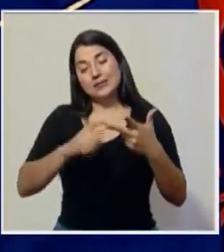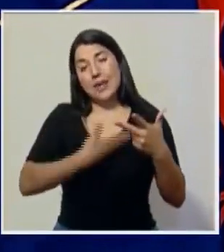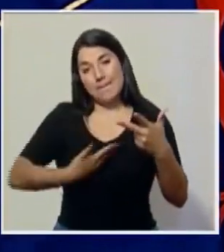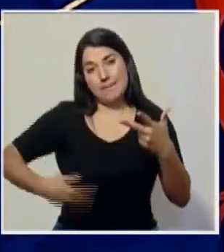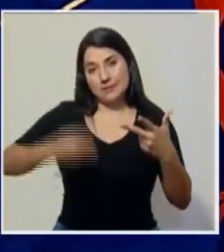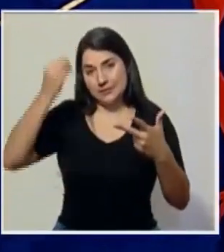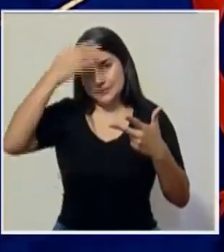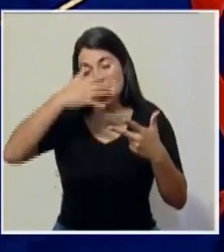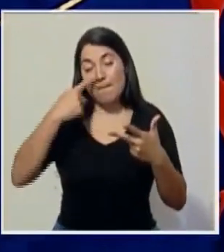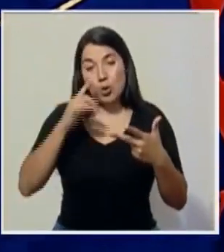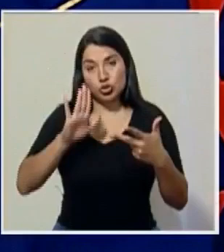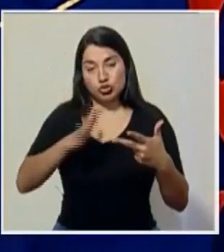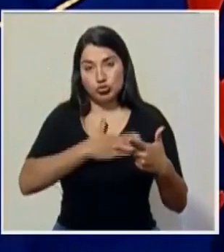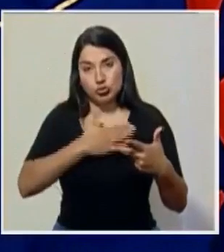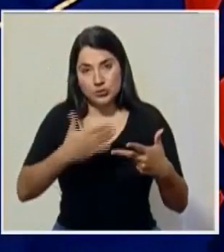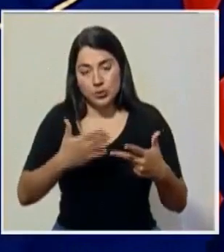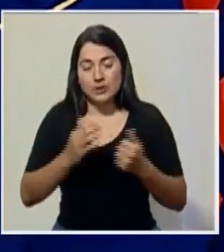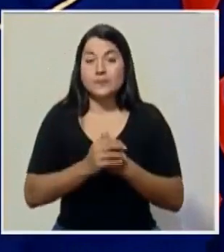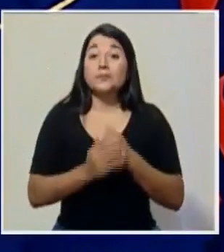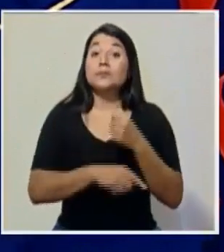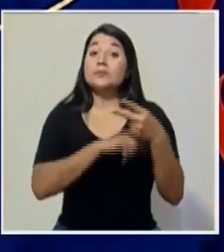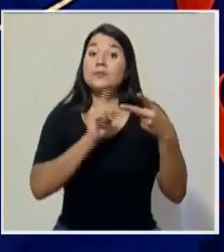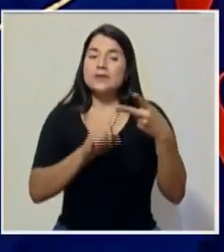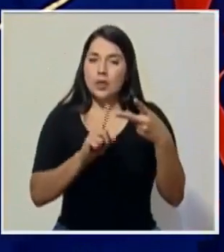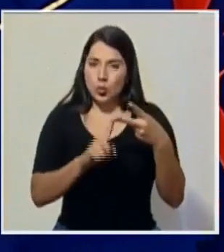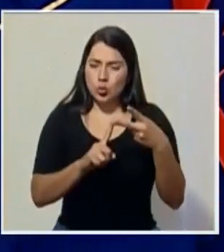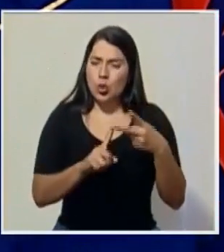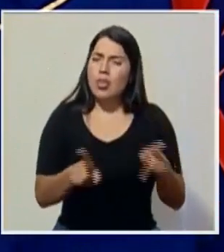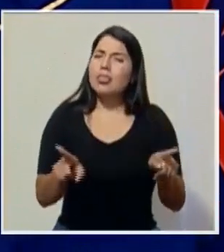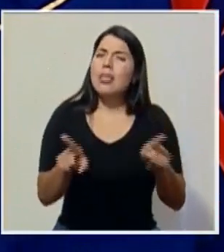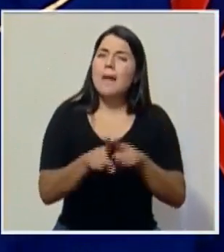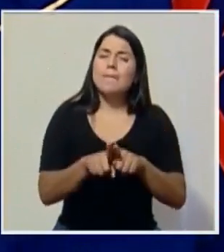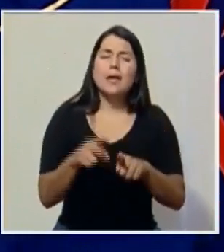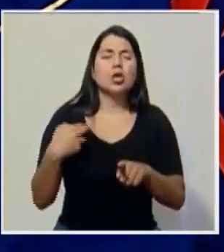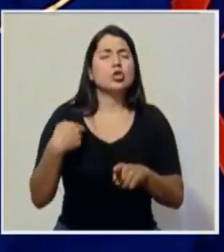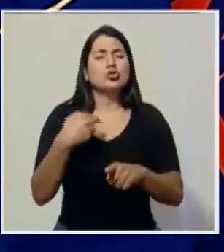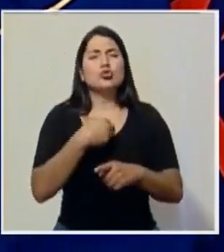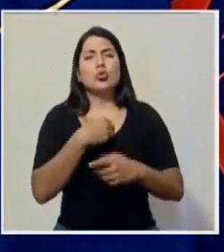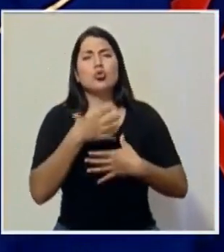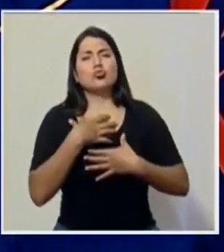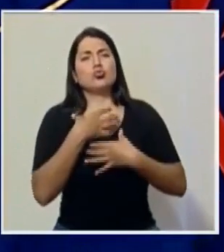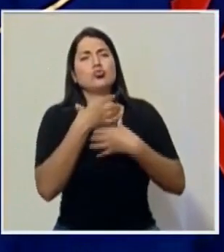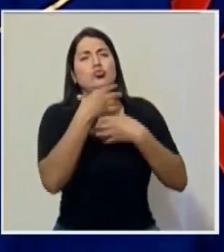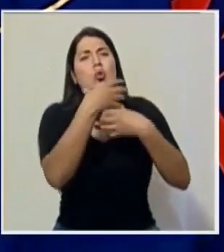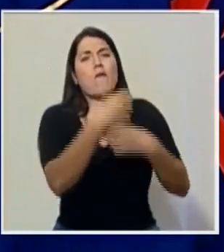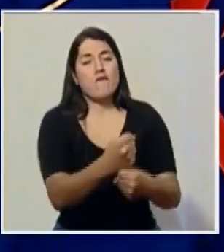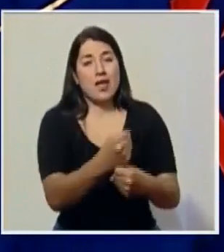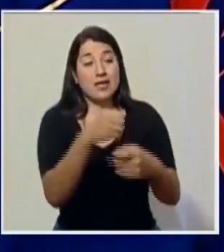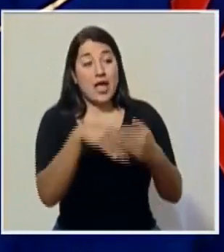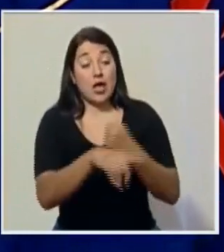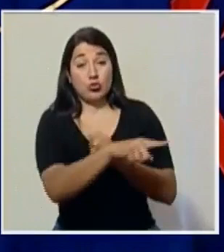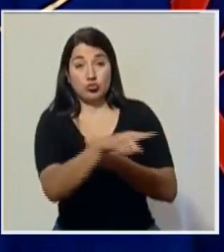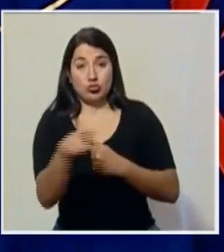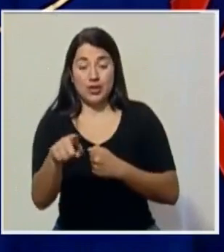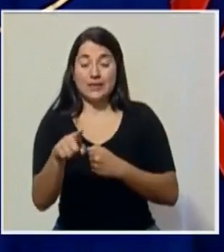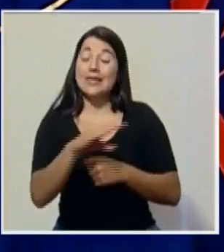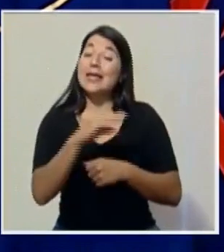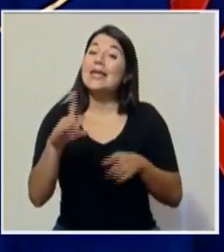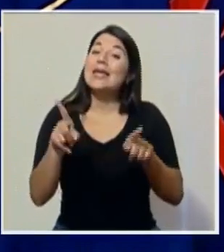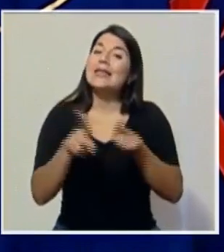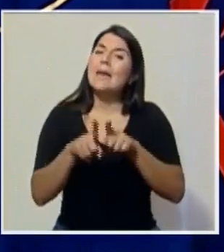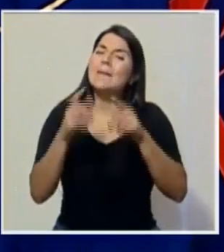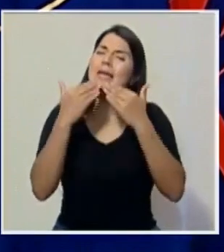República por su apertura. Segundo, depositar mucha confianza en ustedes,